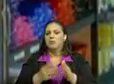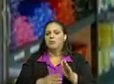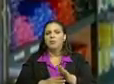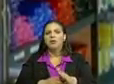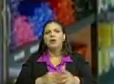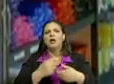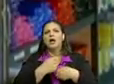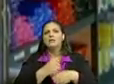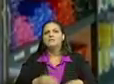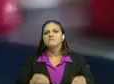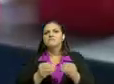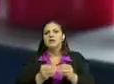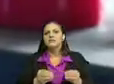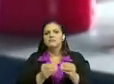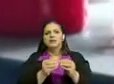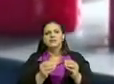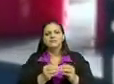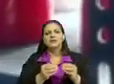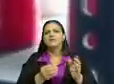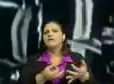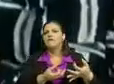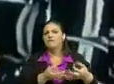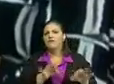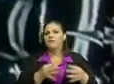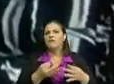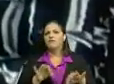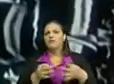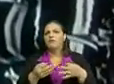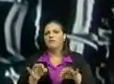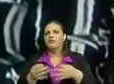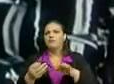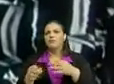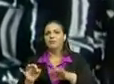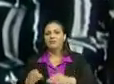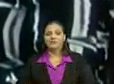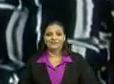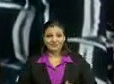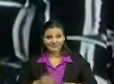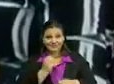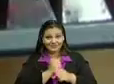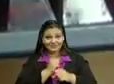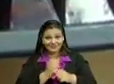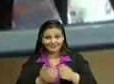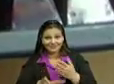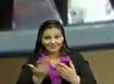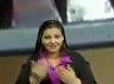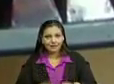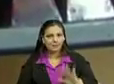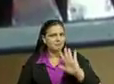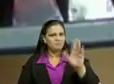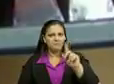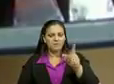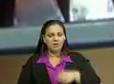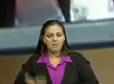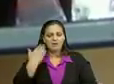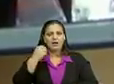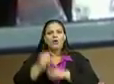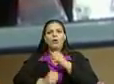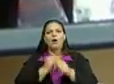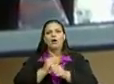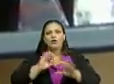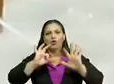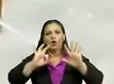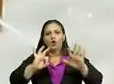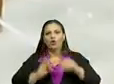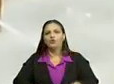nivel nacional. Pero no ha sido fácil. Un incendio hace 8 años quemó toda la mercadería, incluida